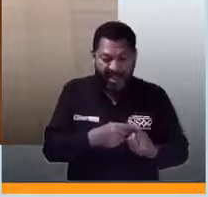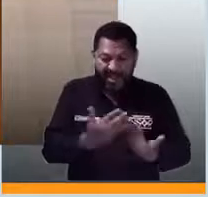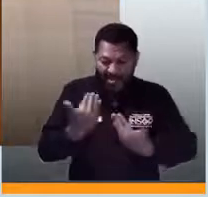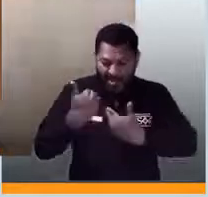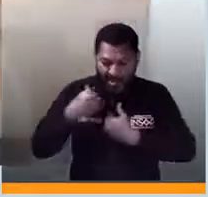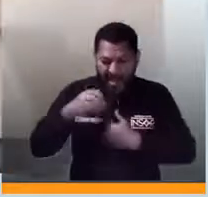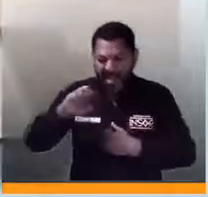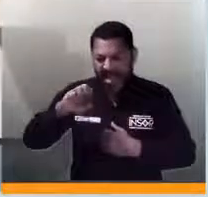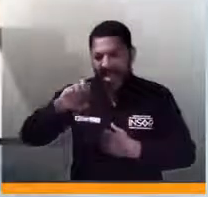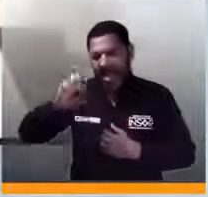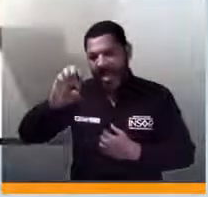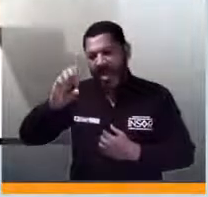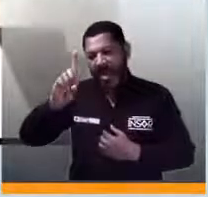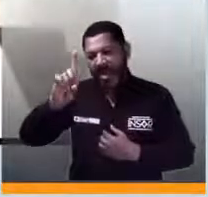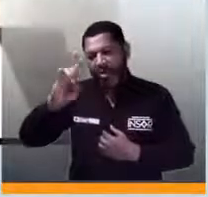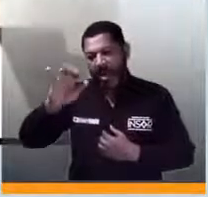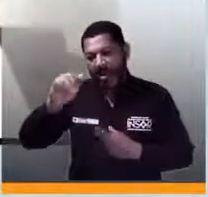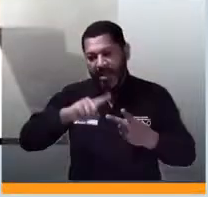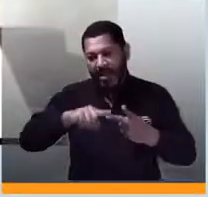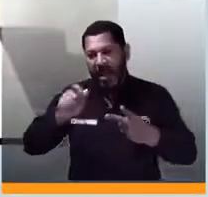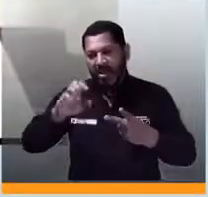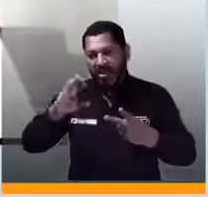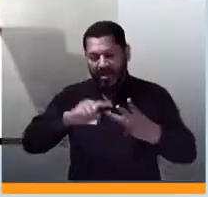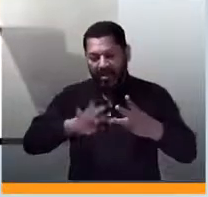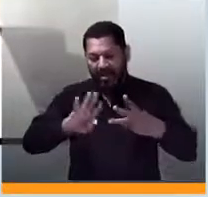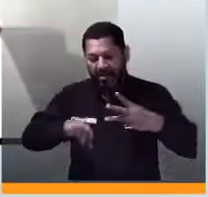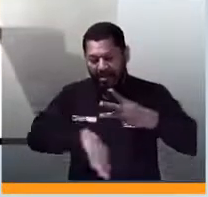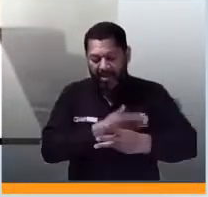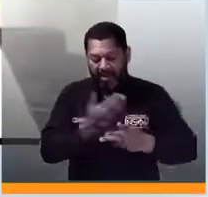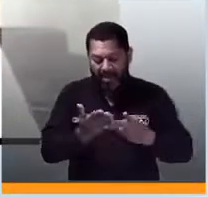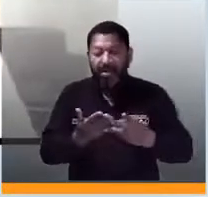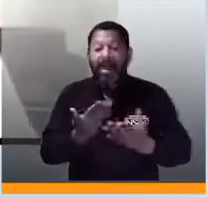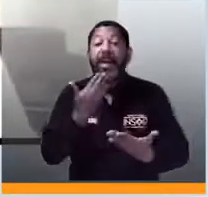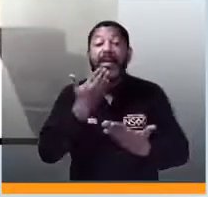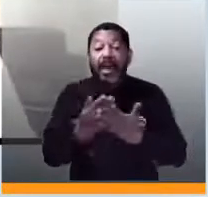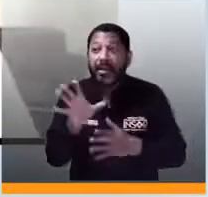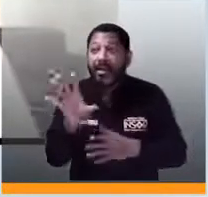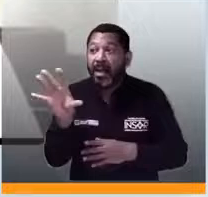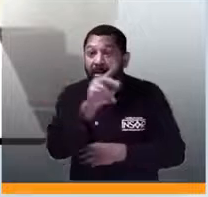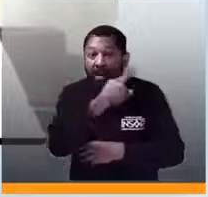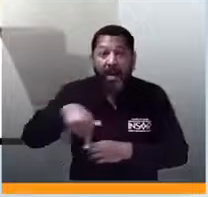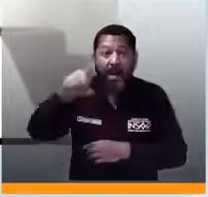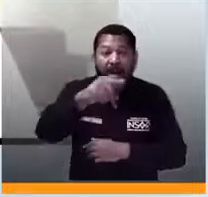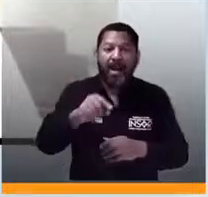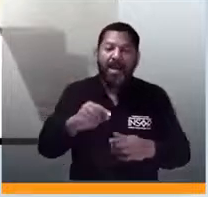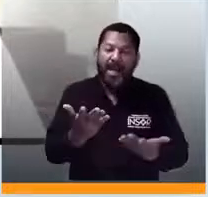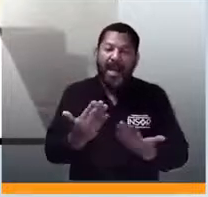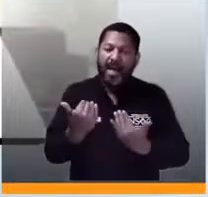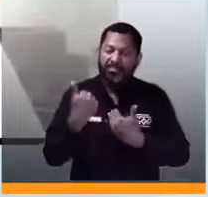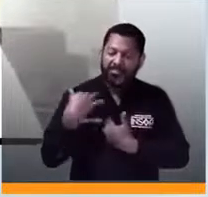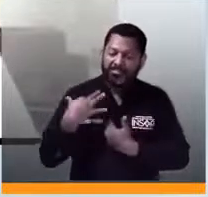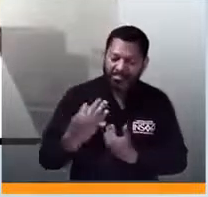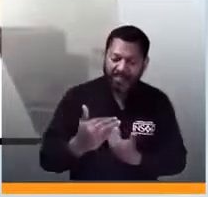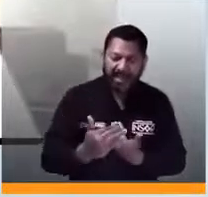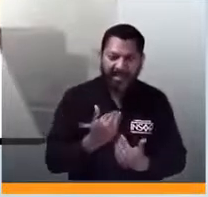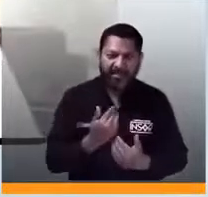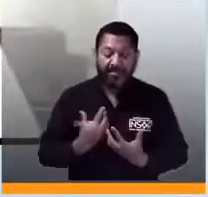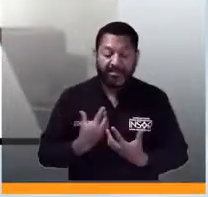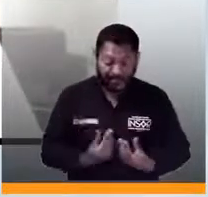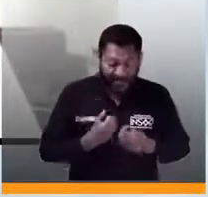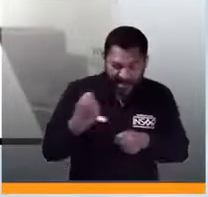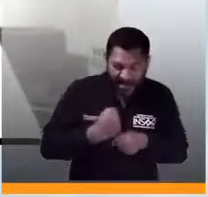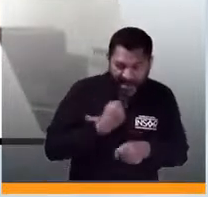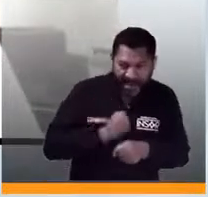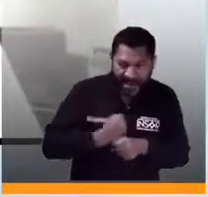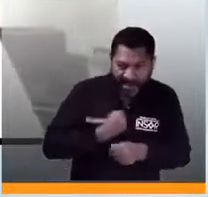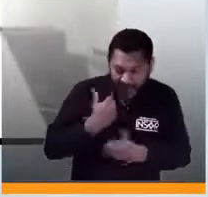de la Red UNET, a nombre del Ministerio de Ascun, muchas gracias a ustedes por haber aceptado esta invitación. Pues nosotros trabajamos muy duro por detrás